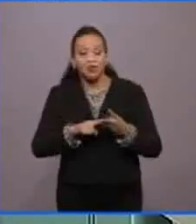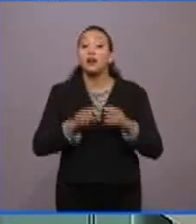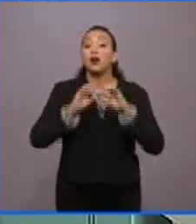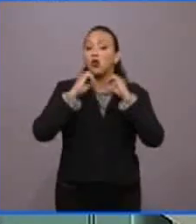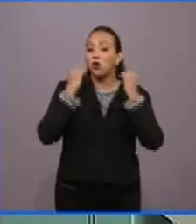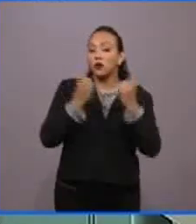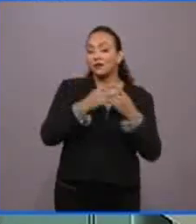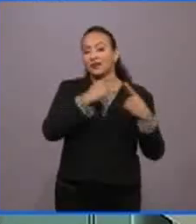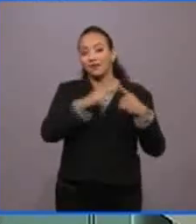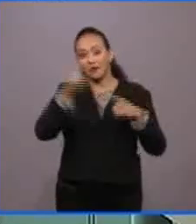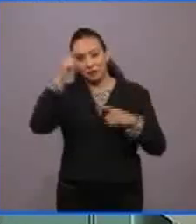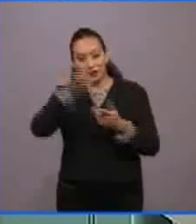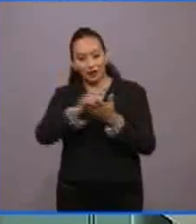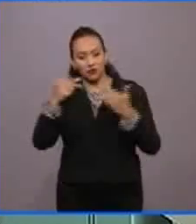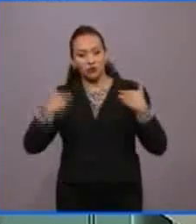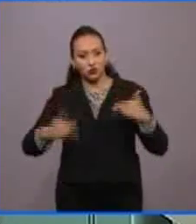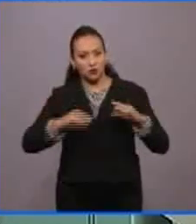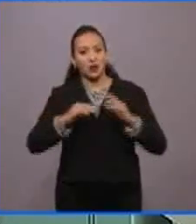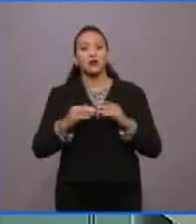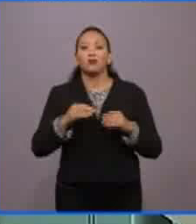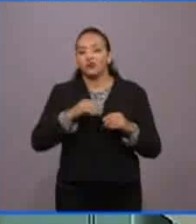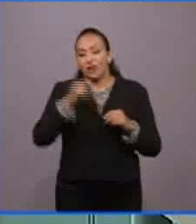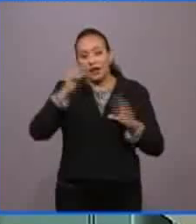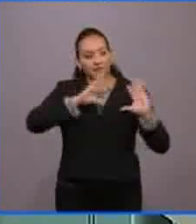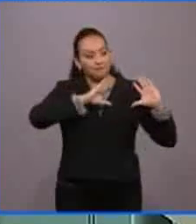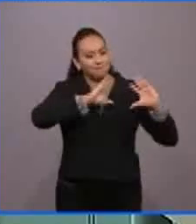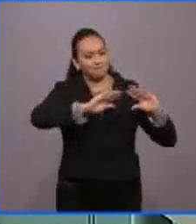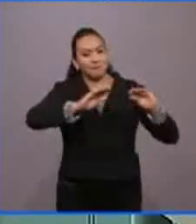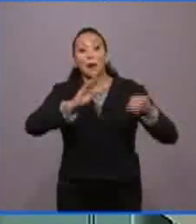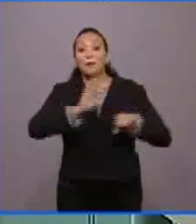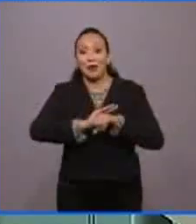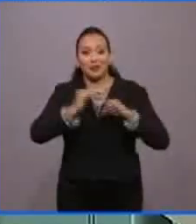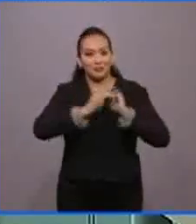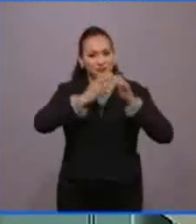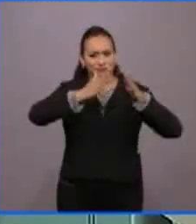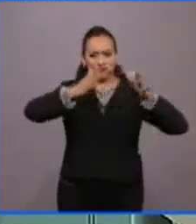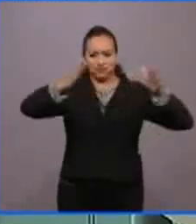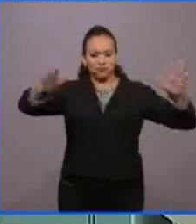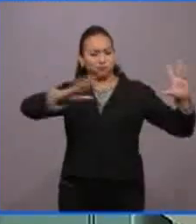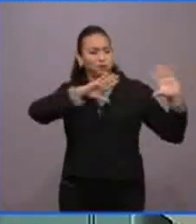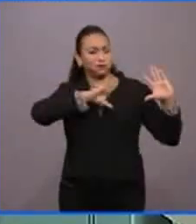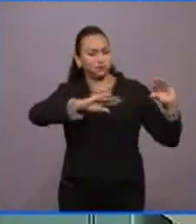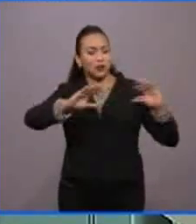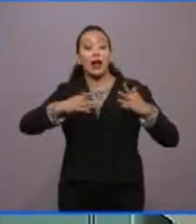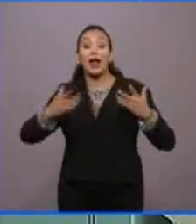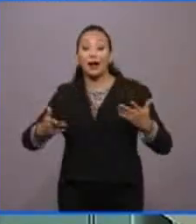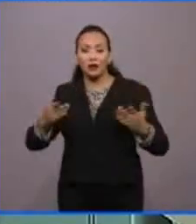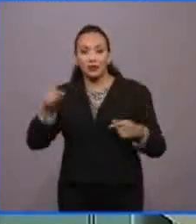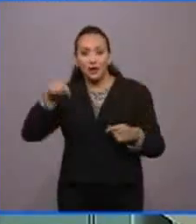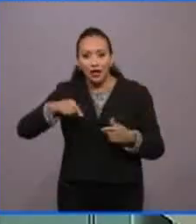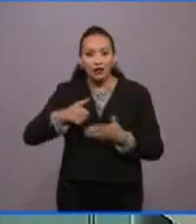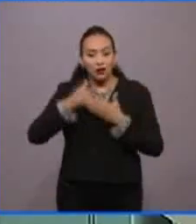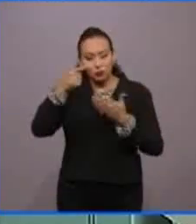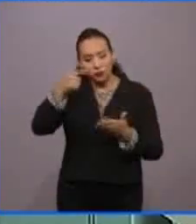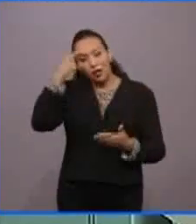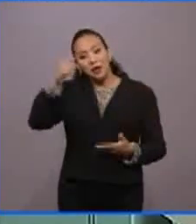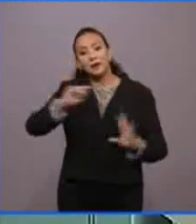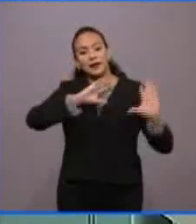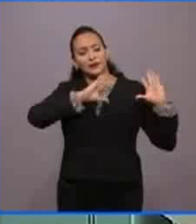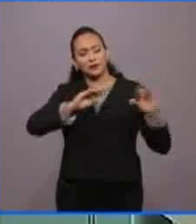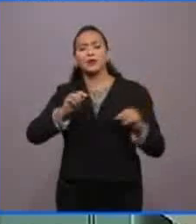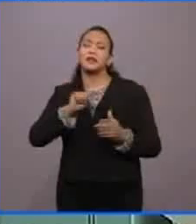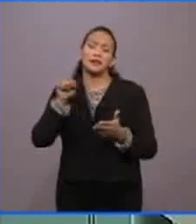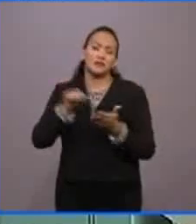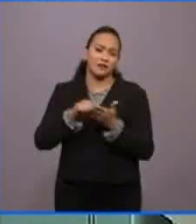de derechos humanos. La Escuela Judicial ha planeado y ejecutado procesos de selección a través de concursos de oposición para